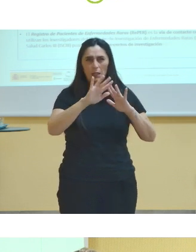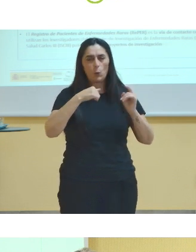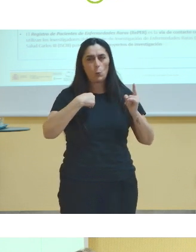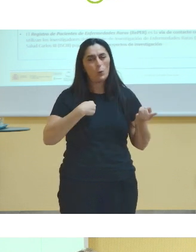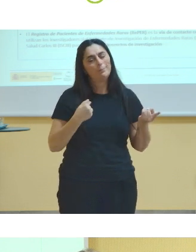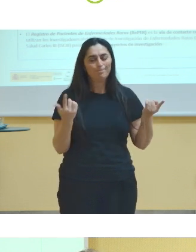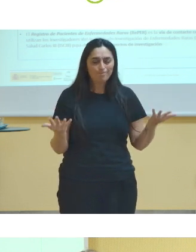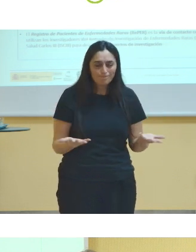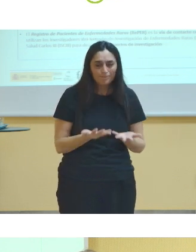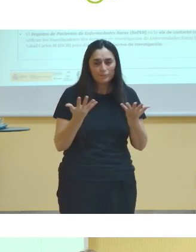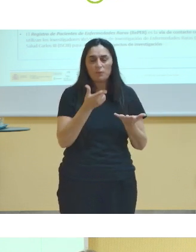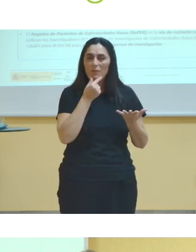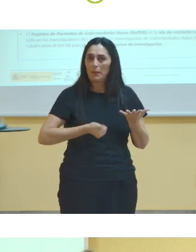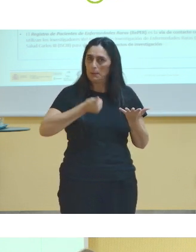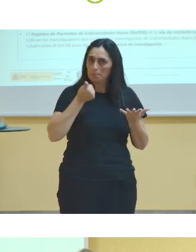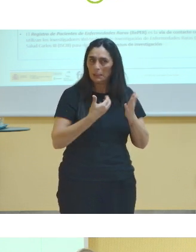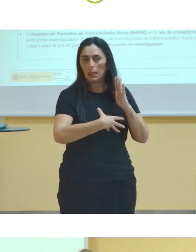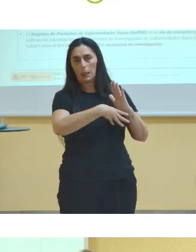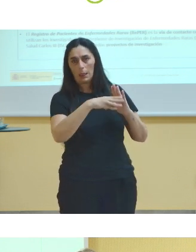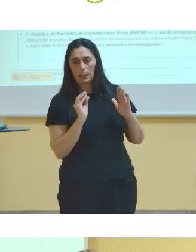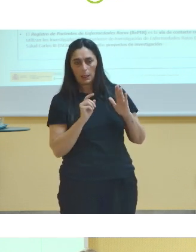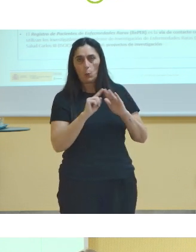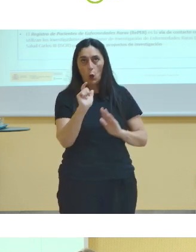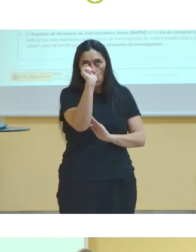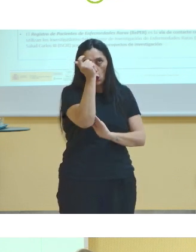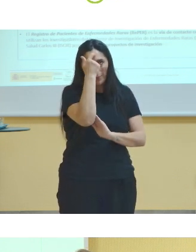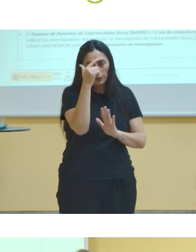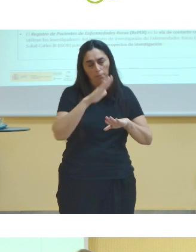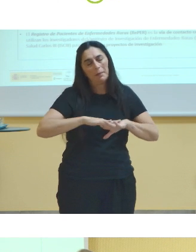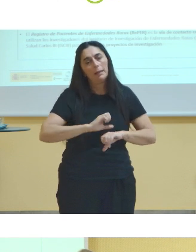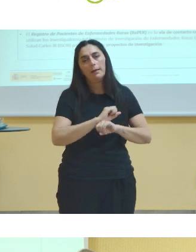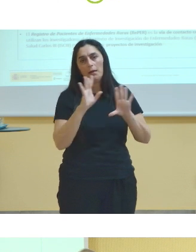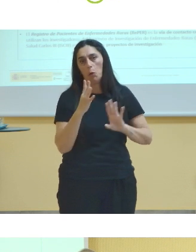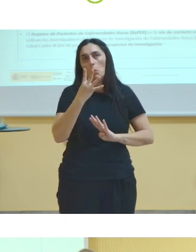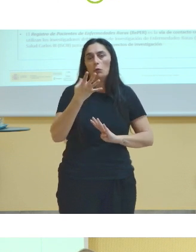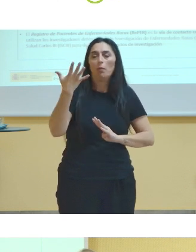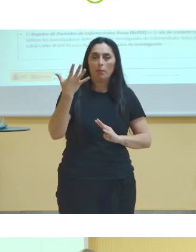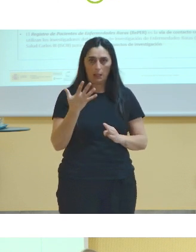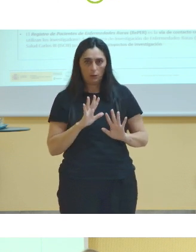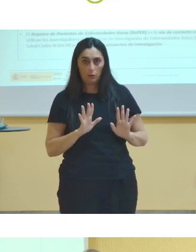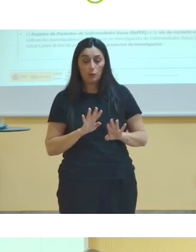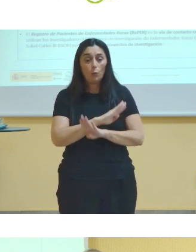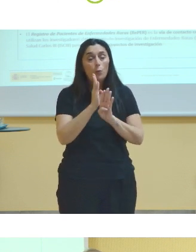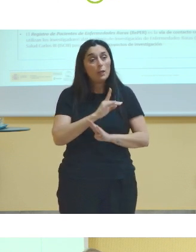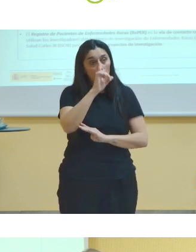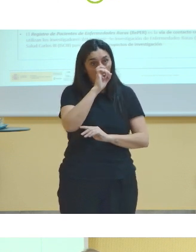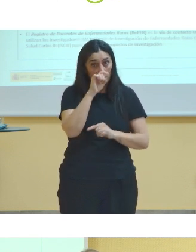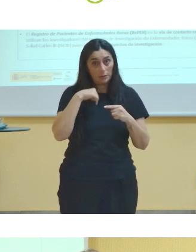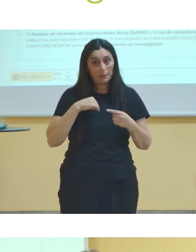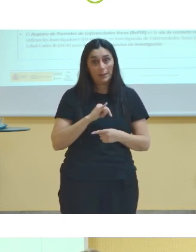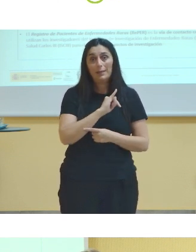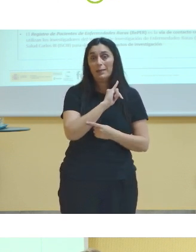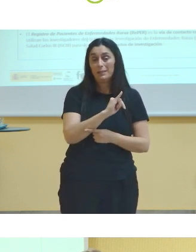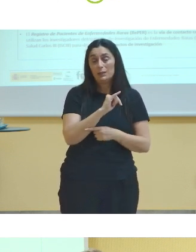un poco más amigable, a una idea de 4 o 5 conceptos que queden claros. Y por último, pues recordaros que desde el Instituto